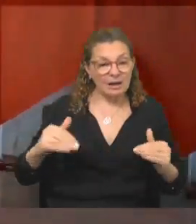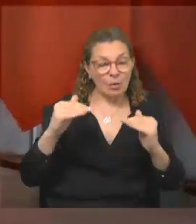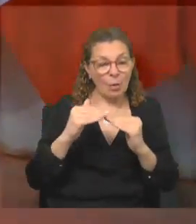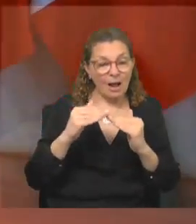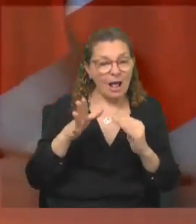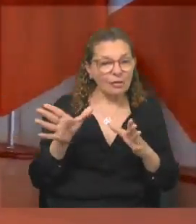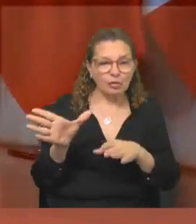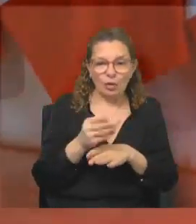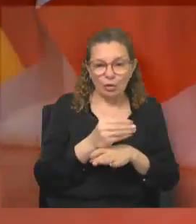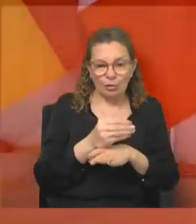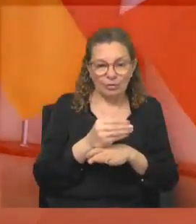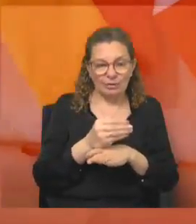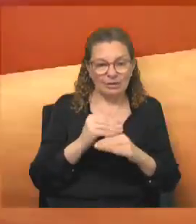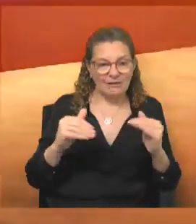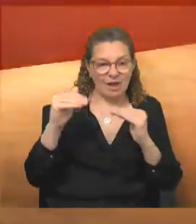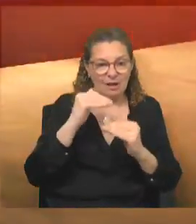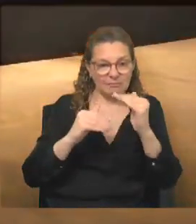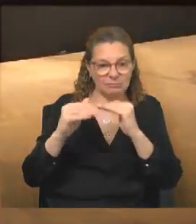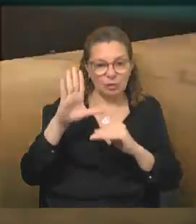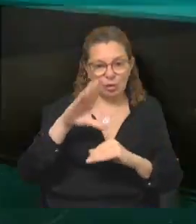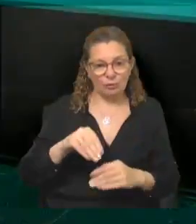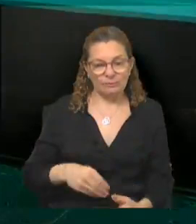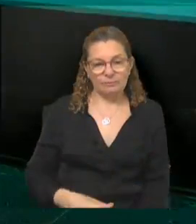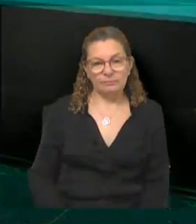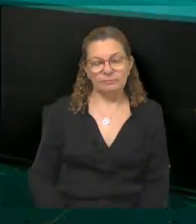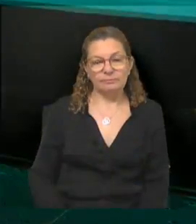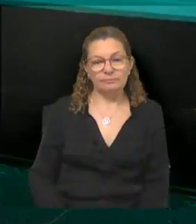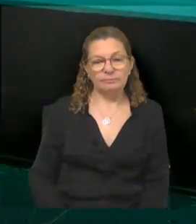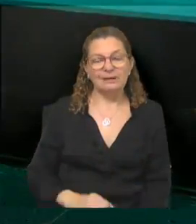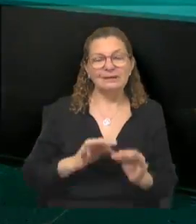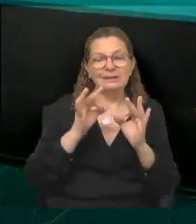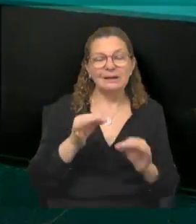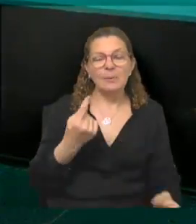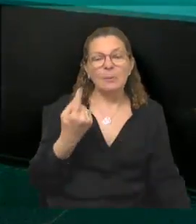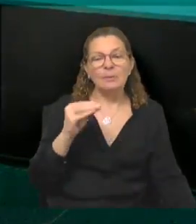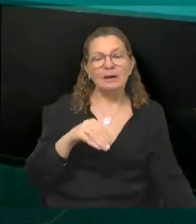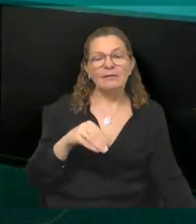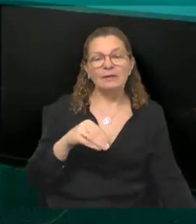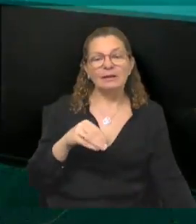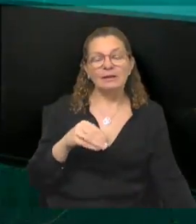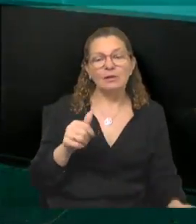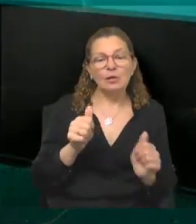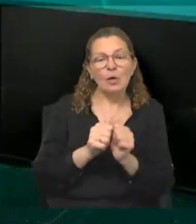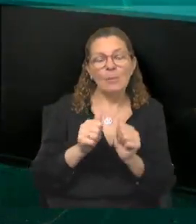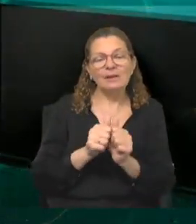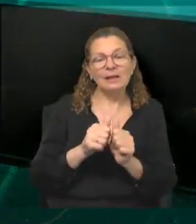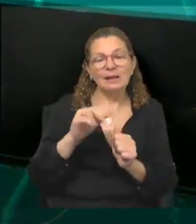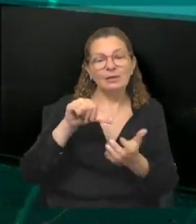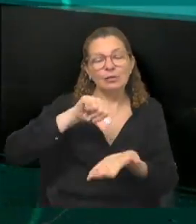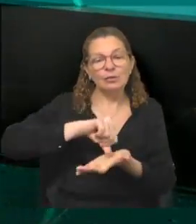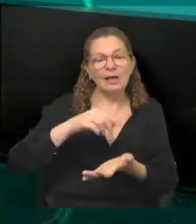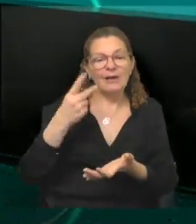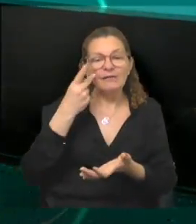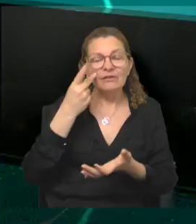los sectores y en todos los niveles hasta aquí esta primera edición ahora quedan en compañía de Ciudad viva la